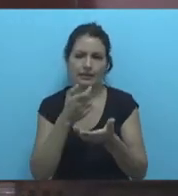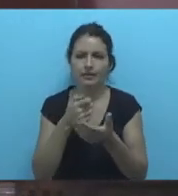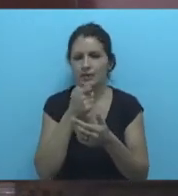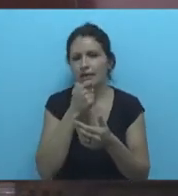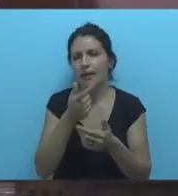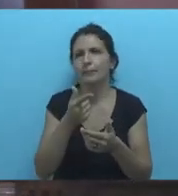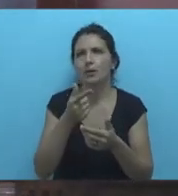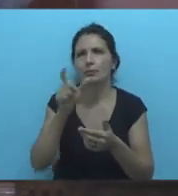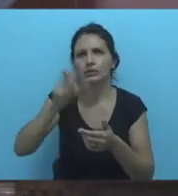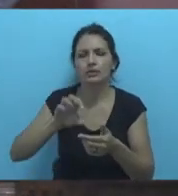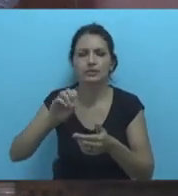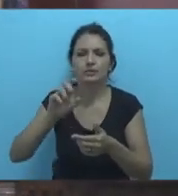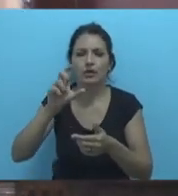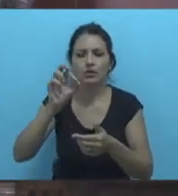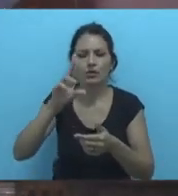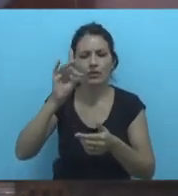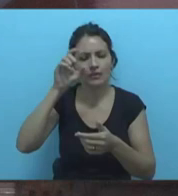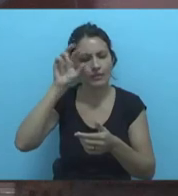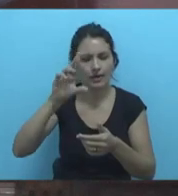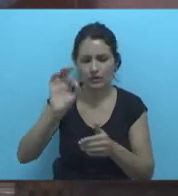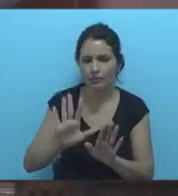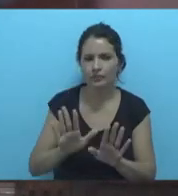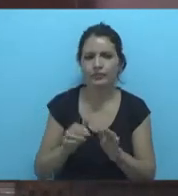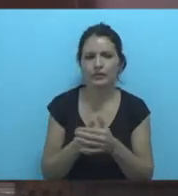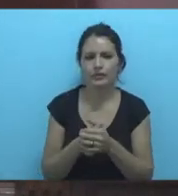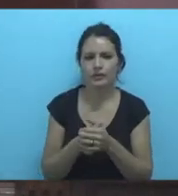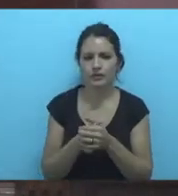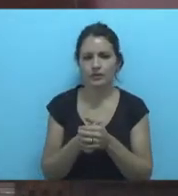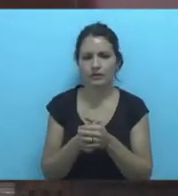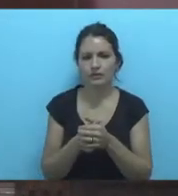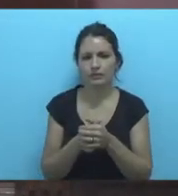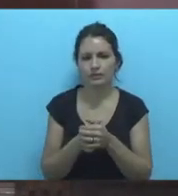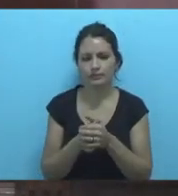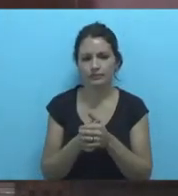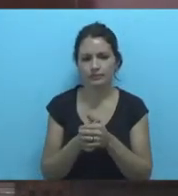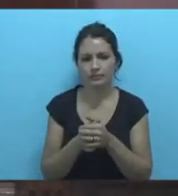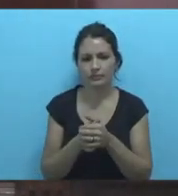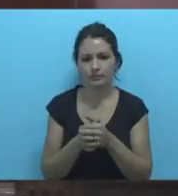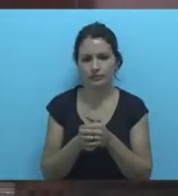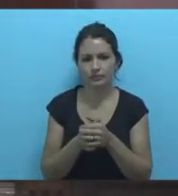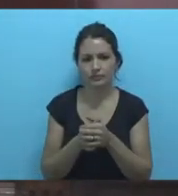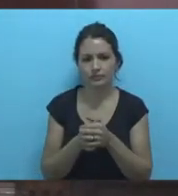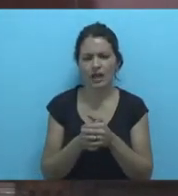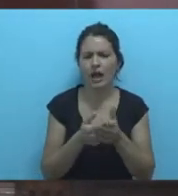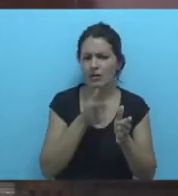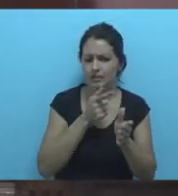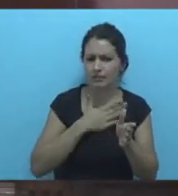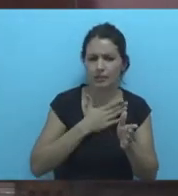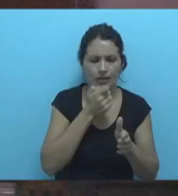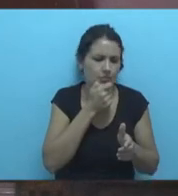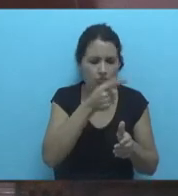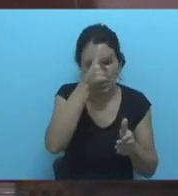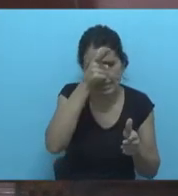corderos. La verdad que sinceramente me parece que cualquier hecho de represión policial es repudiable.